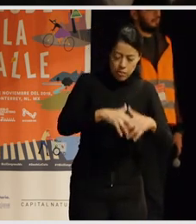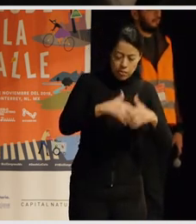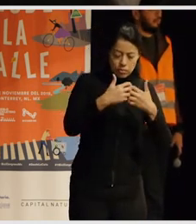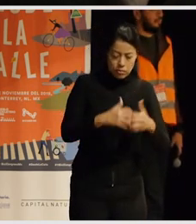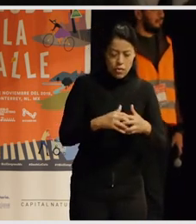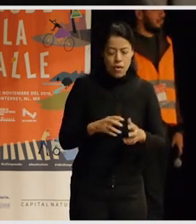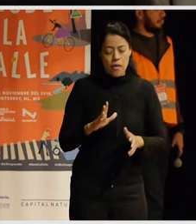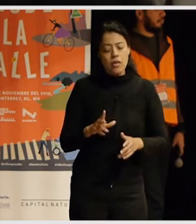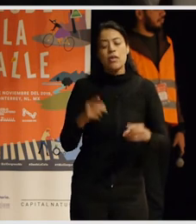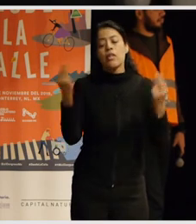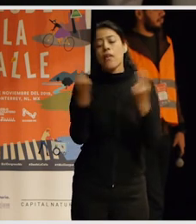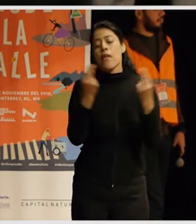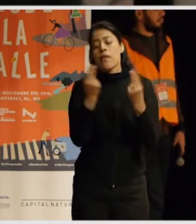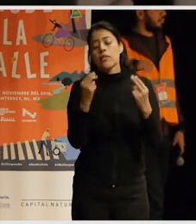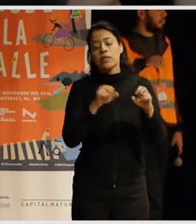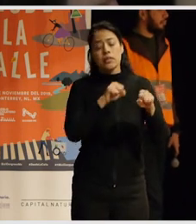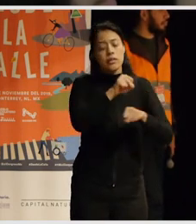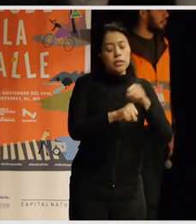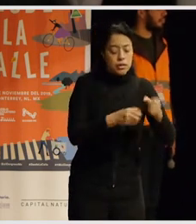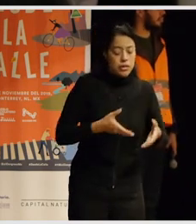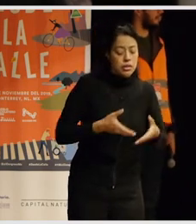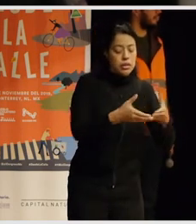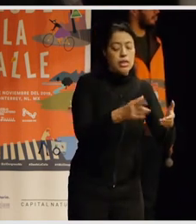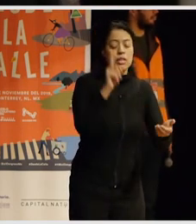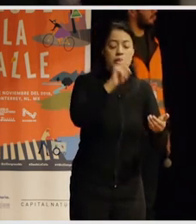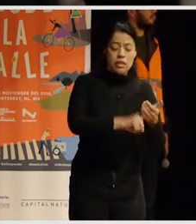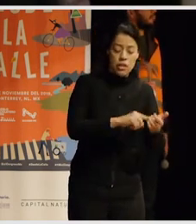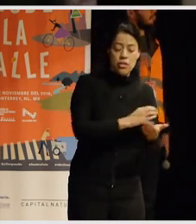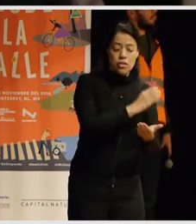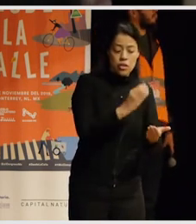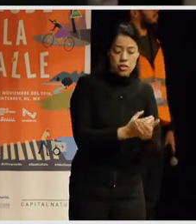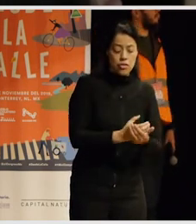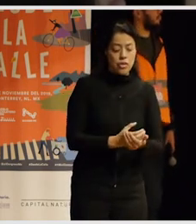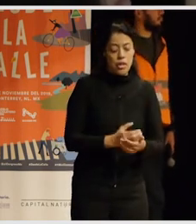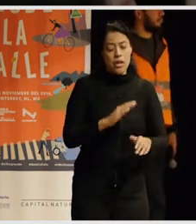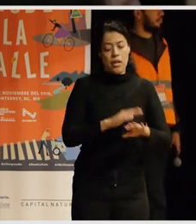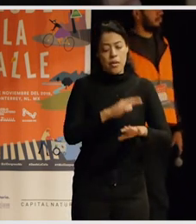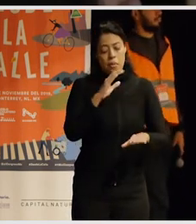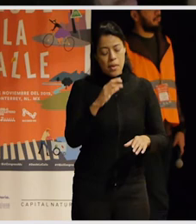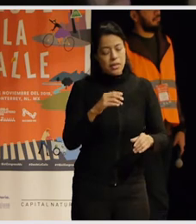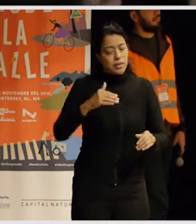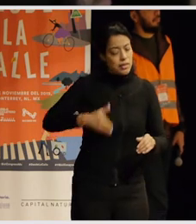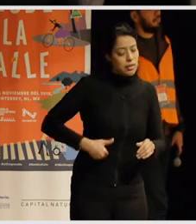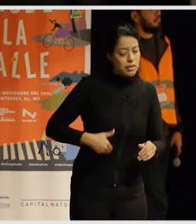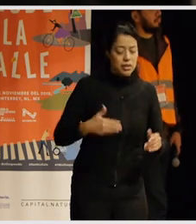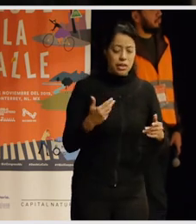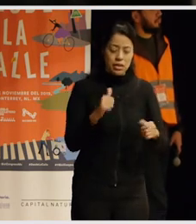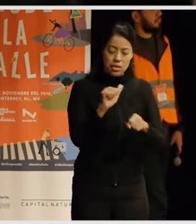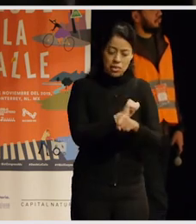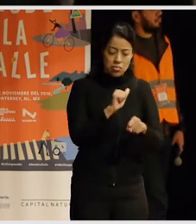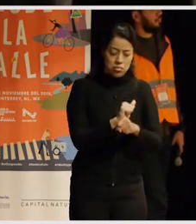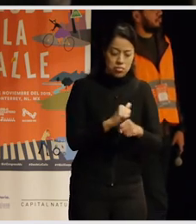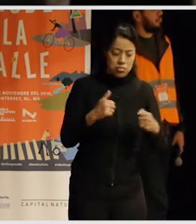realmente donde necesitamos las ciclovías es dentro de la ciudad tenemos mapeados los puntos donde hay más siniestros viales inclusive con los ciclistas y